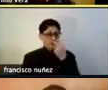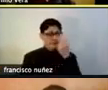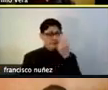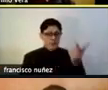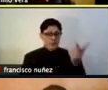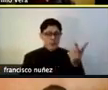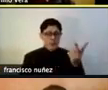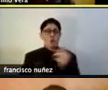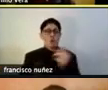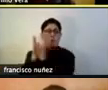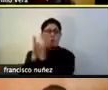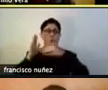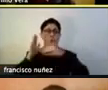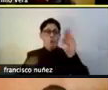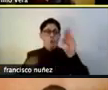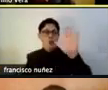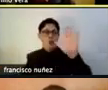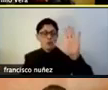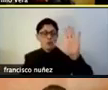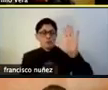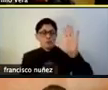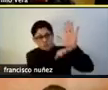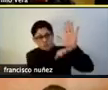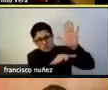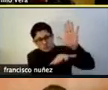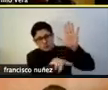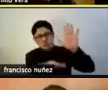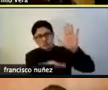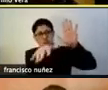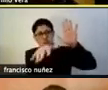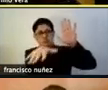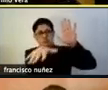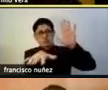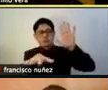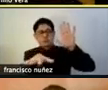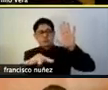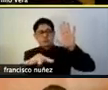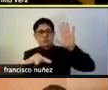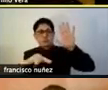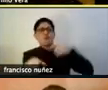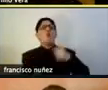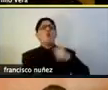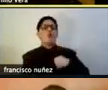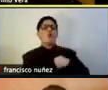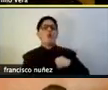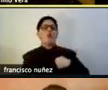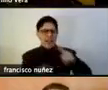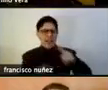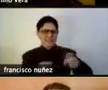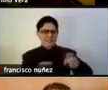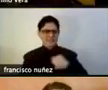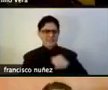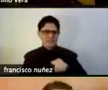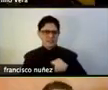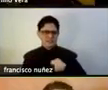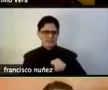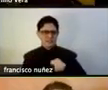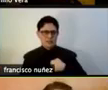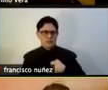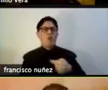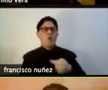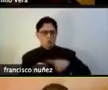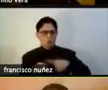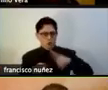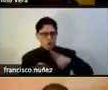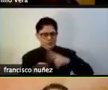uno construye efectivamente ese modelo. ¿Y Uno cómo se construye, llega a perdón, ese modelo? Trazando rayos de esta manera. Uno traza rayos por